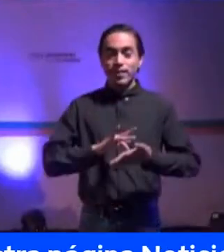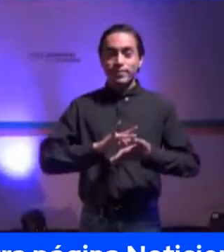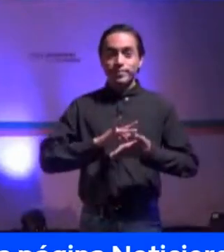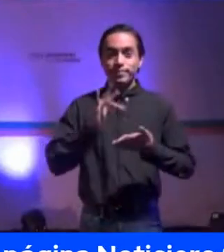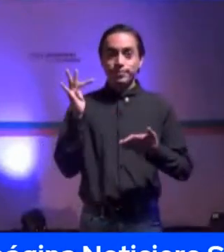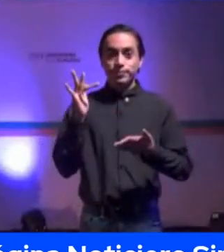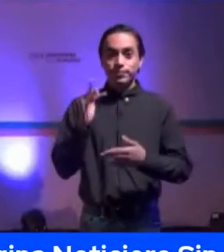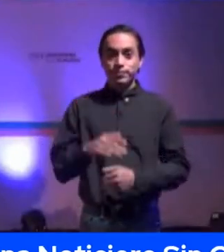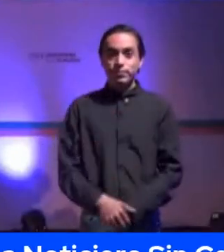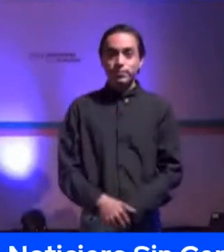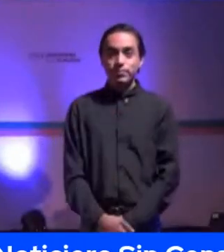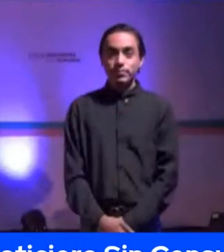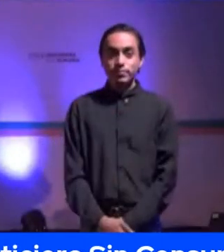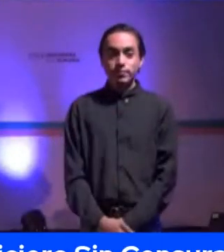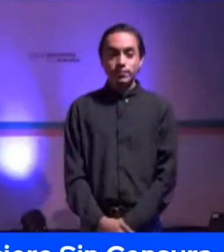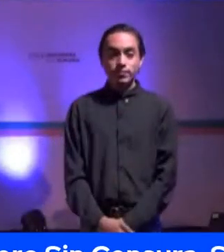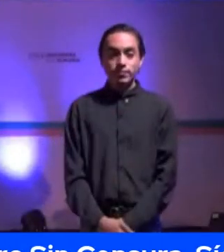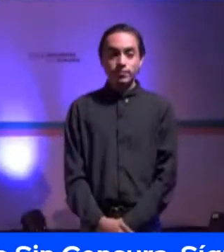Eso.